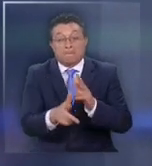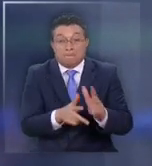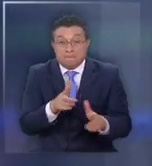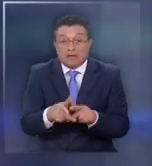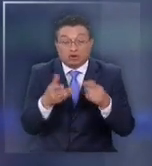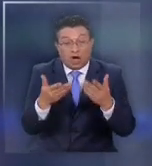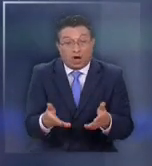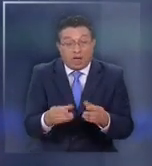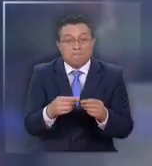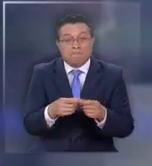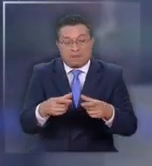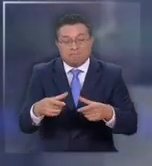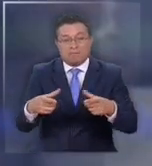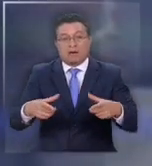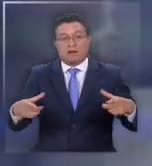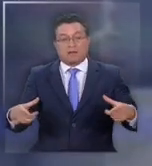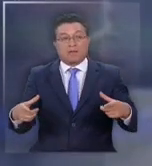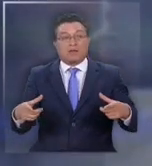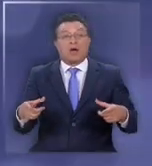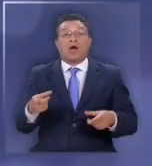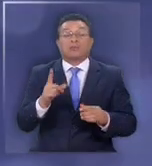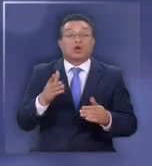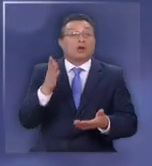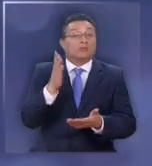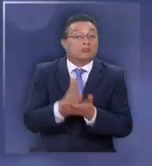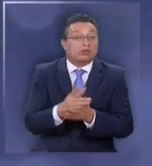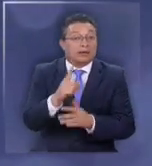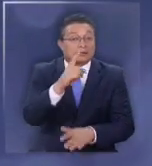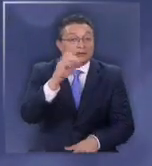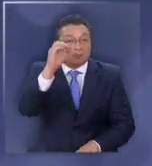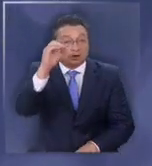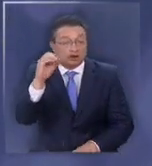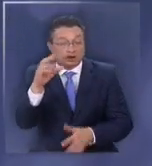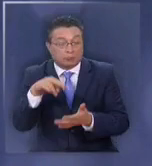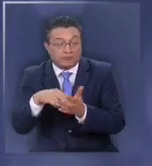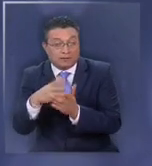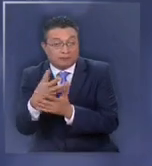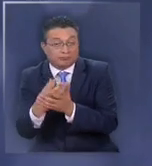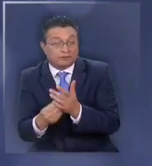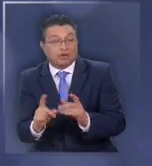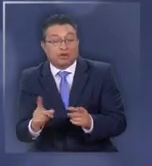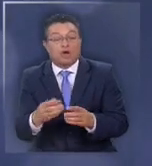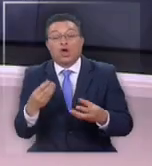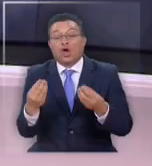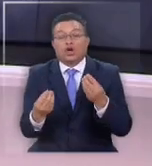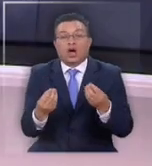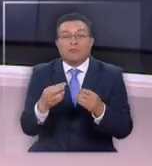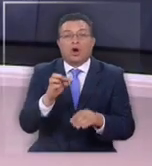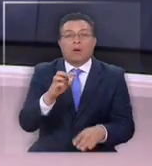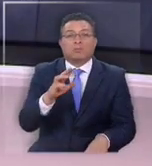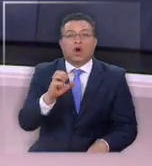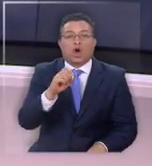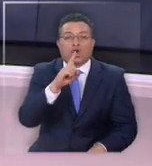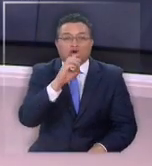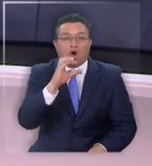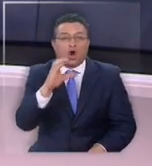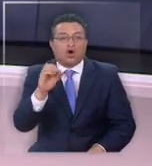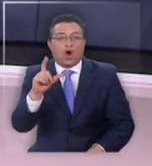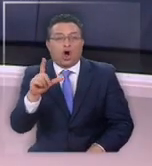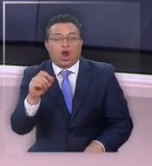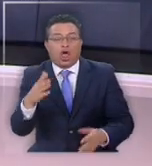va a ir teniendo cada vez más gente y no necesariamente cuando tengamos 100% superado el problema entonces como no hacer los protocolos intermedios